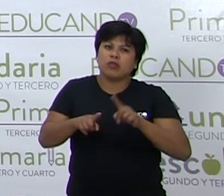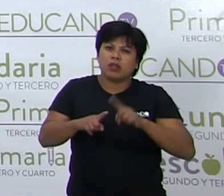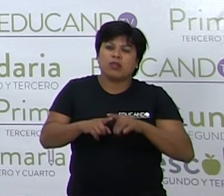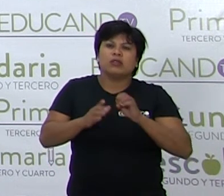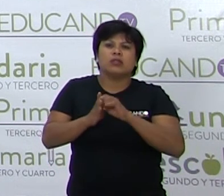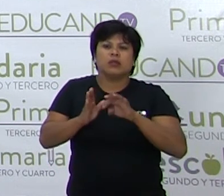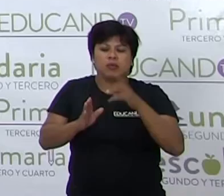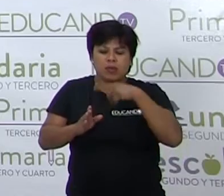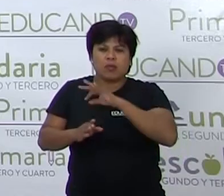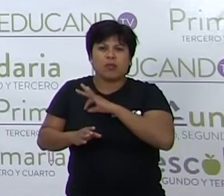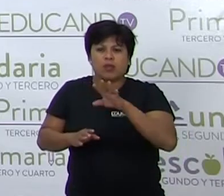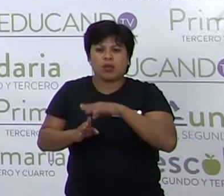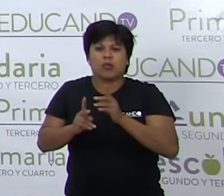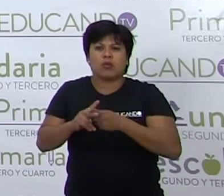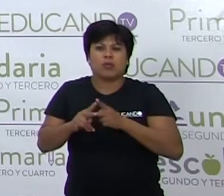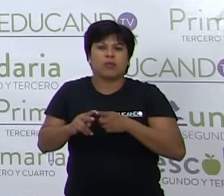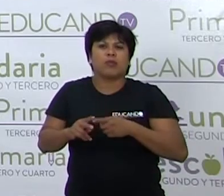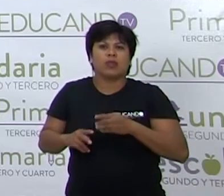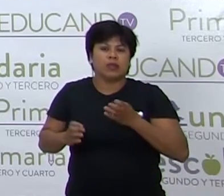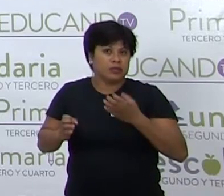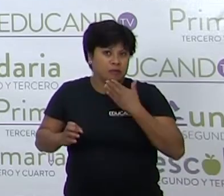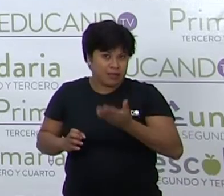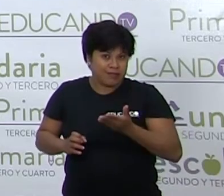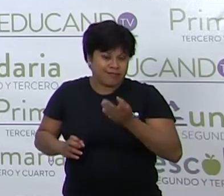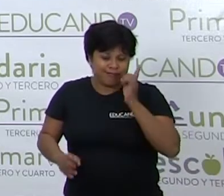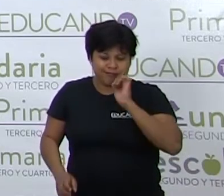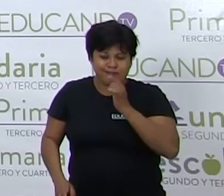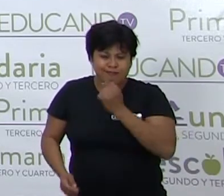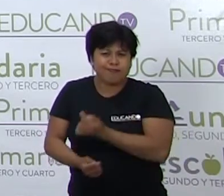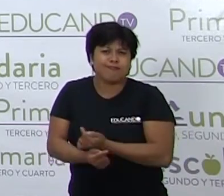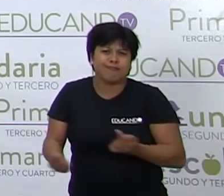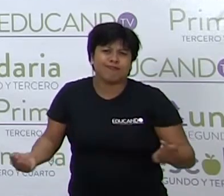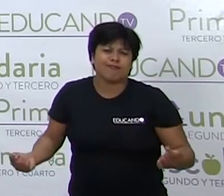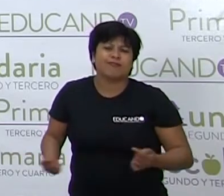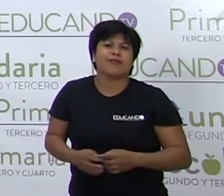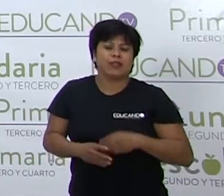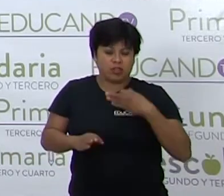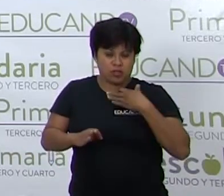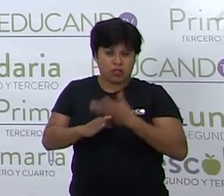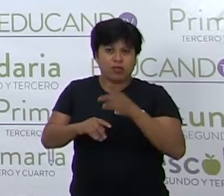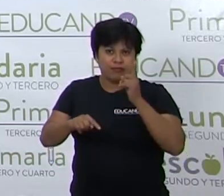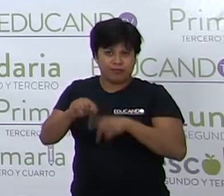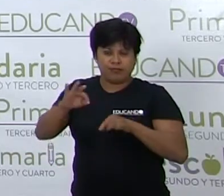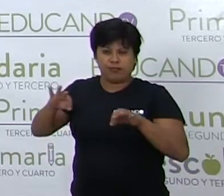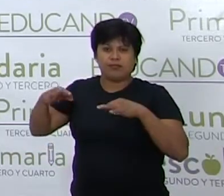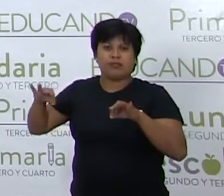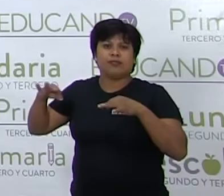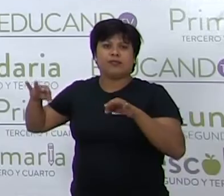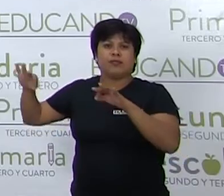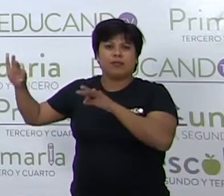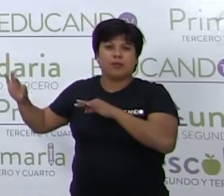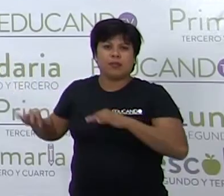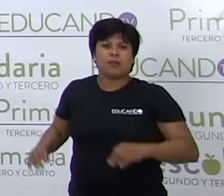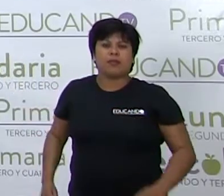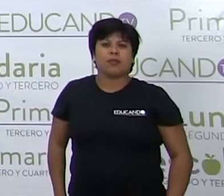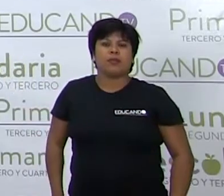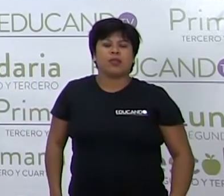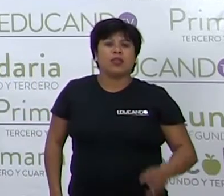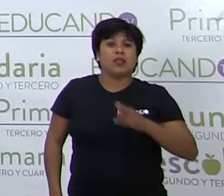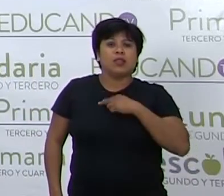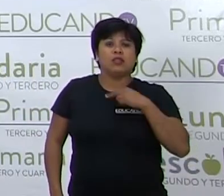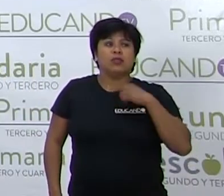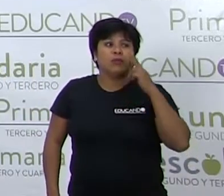calcular esas áreas no tenemos niños y niñas voy a quitar la siesta figura y nos vamos a ir vamos a presentar